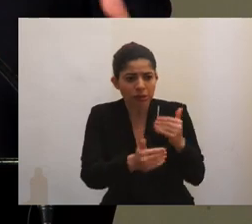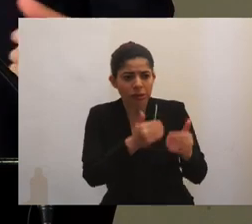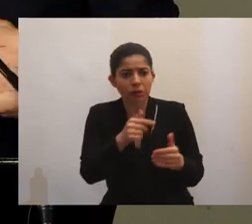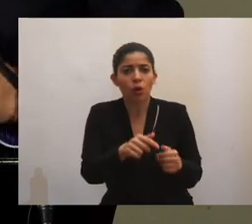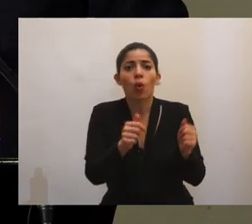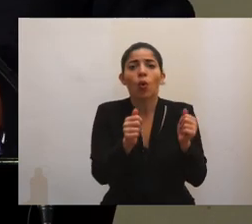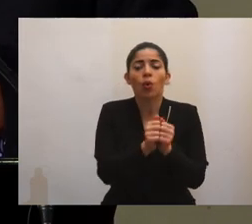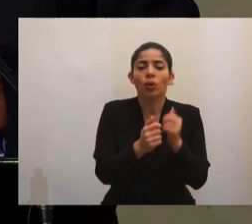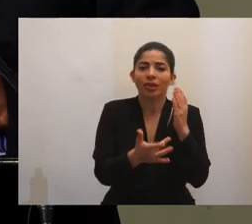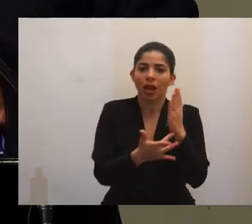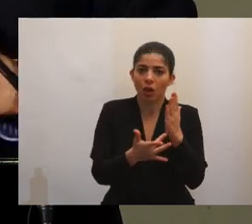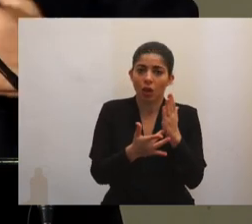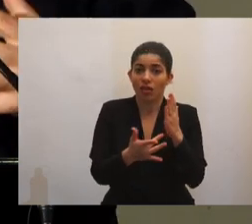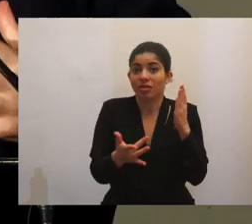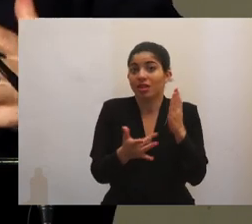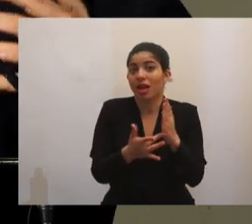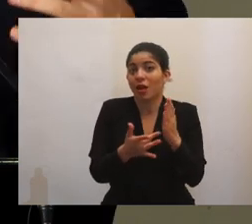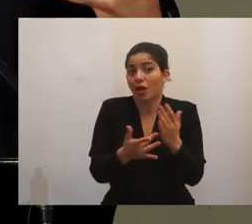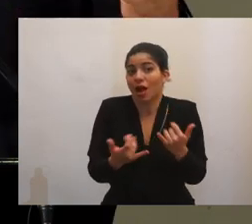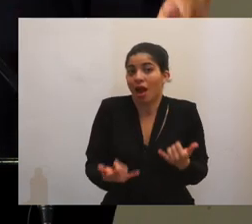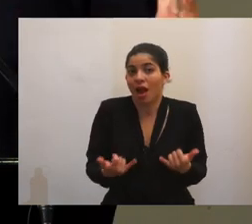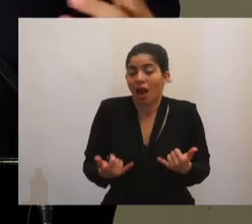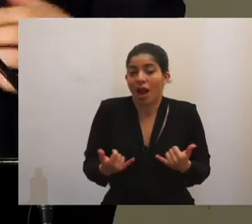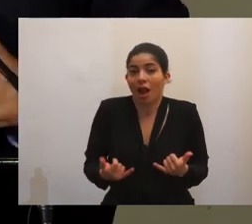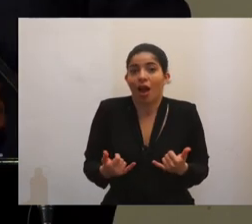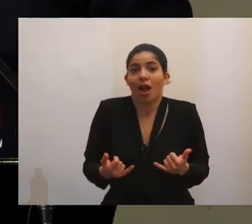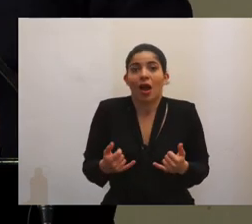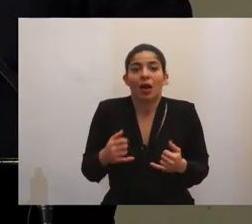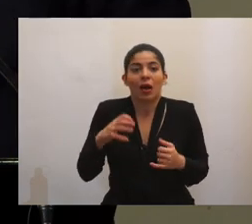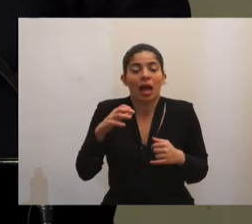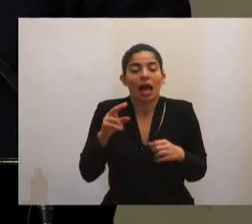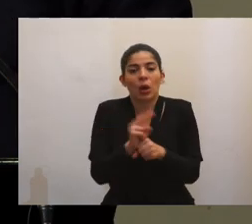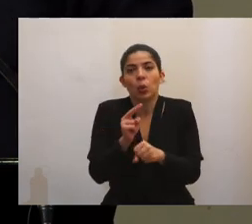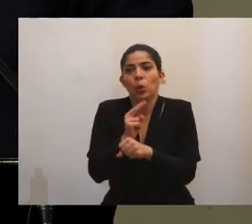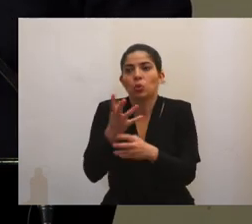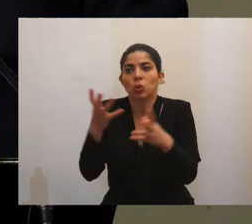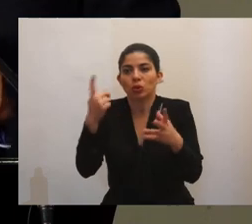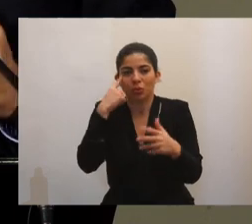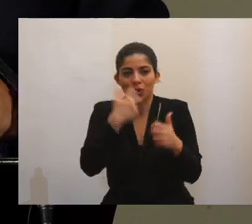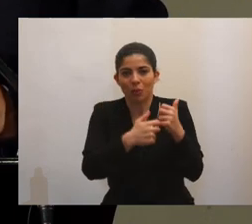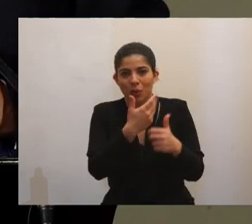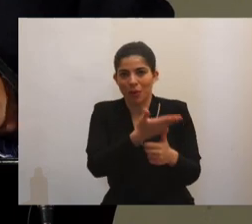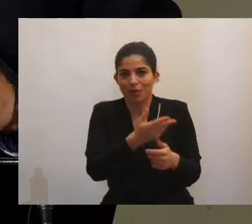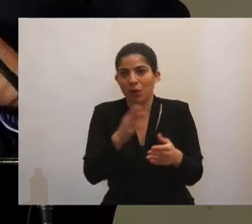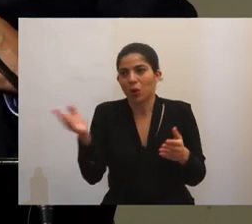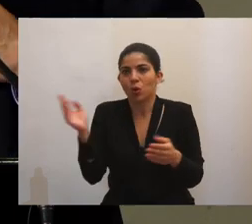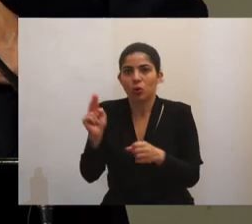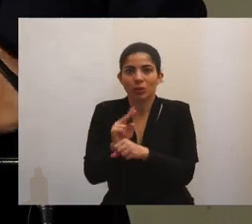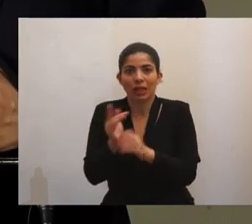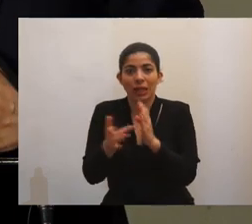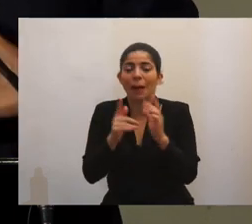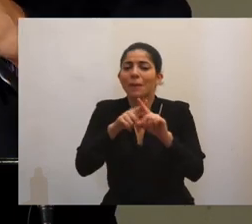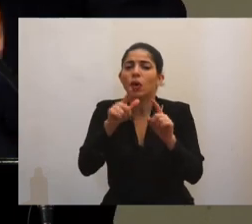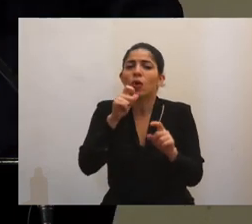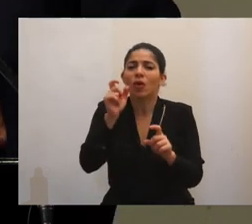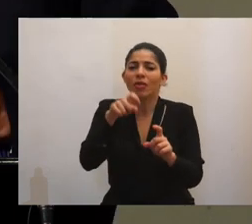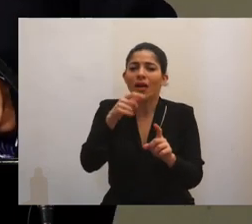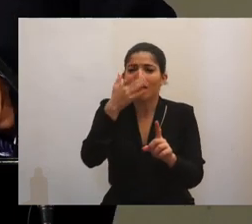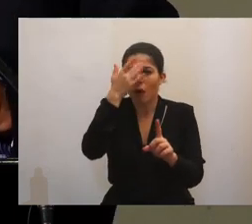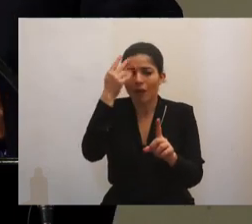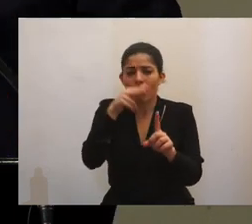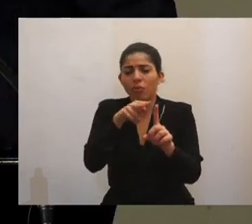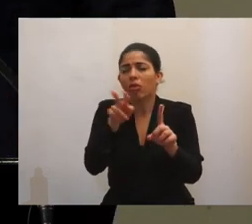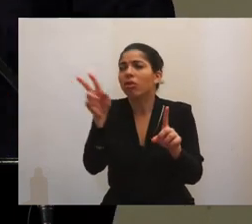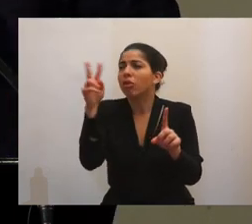de la tecnología que ahora está siendo acicateada por la crisis, pero a pesar de eso no perdamos de vista que las